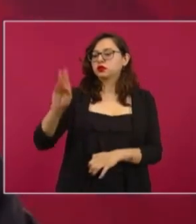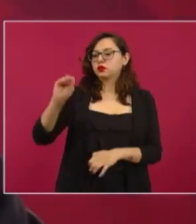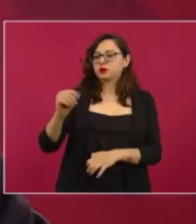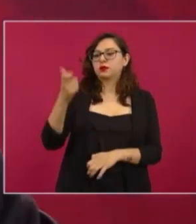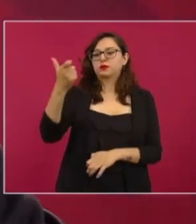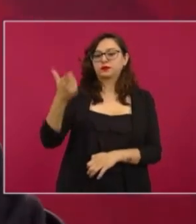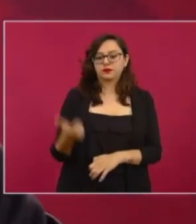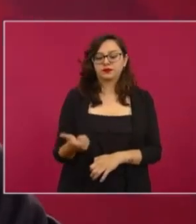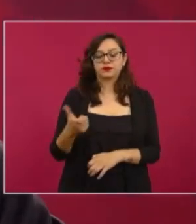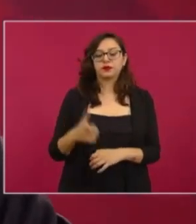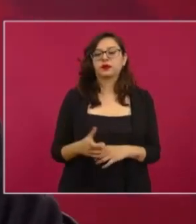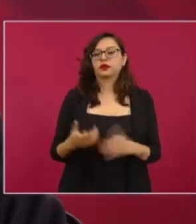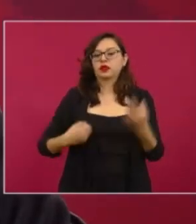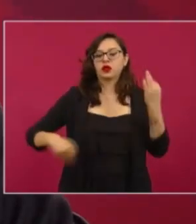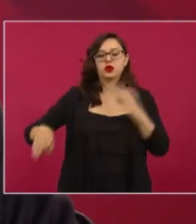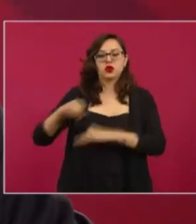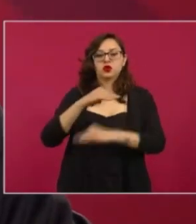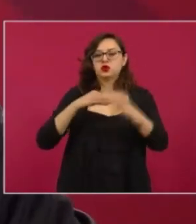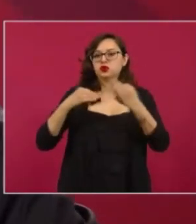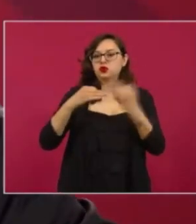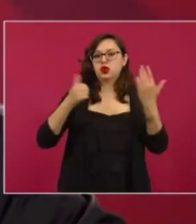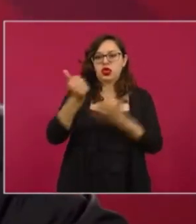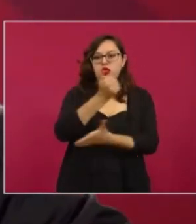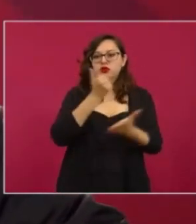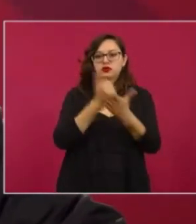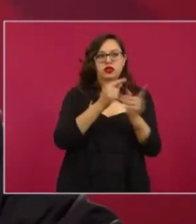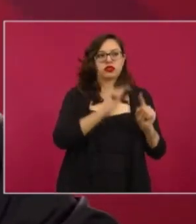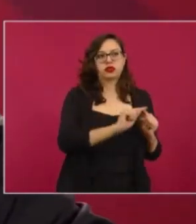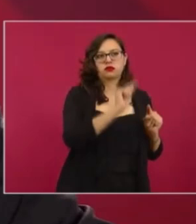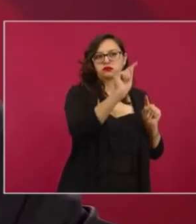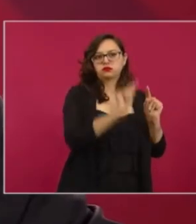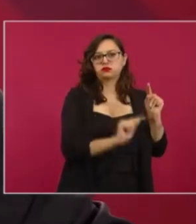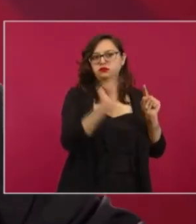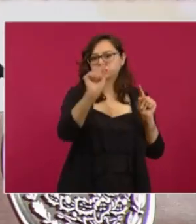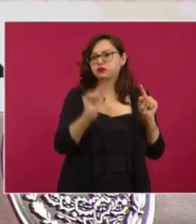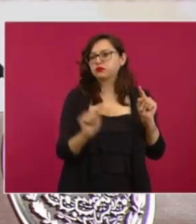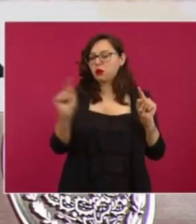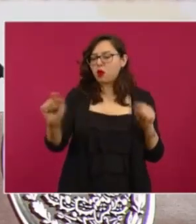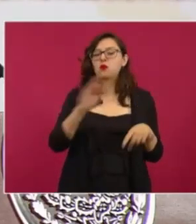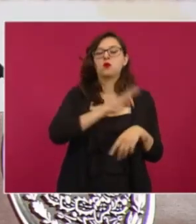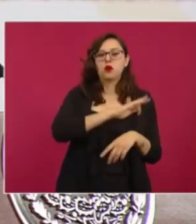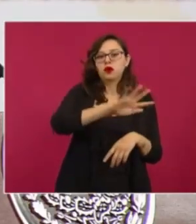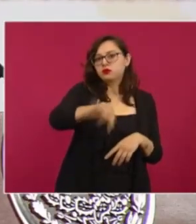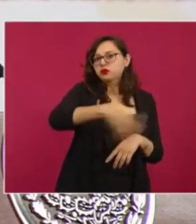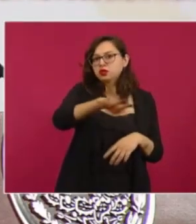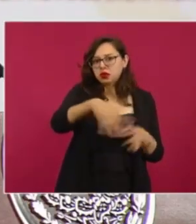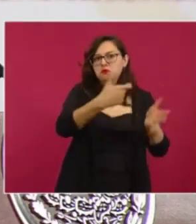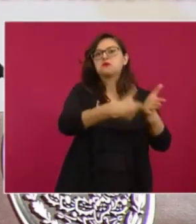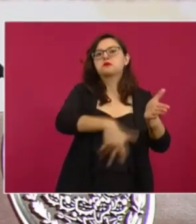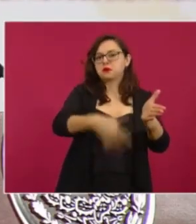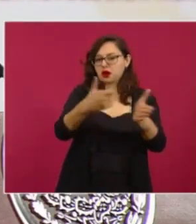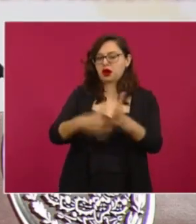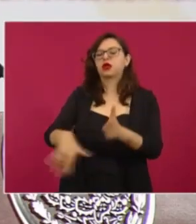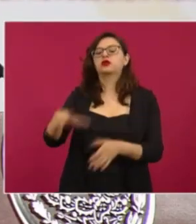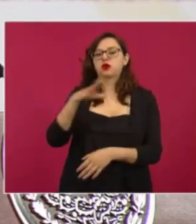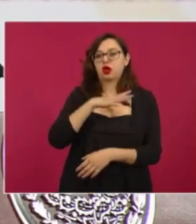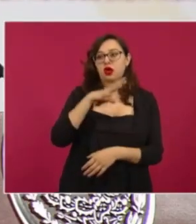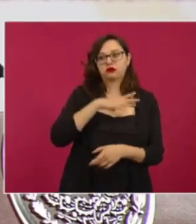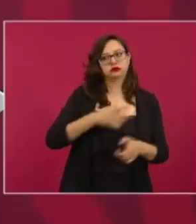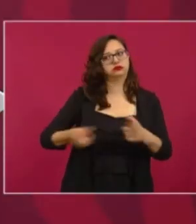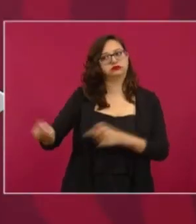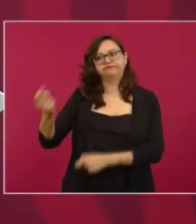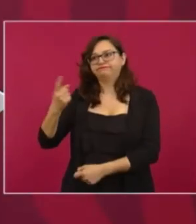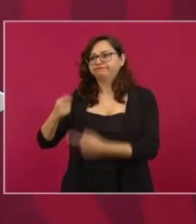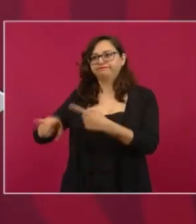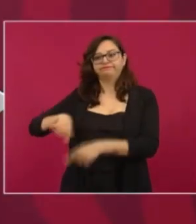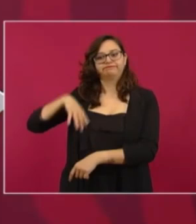879 pesos con 80 centavos. En todas las ciudades hay opciones donde este paquete sale más económico. Estos son solo ejemplos, y lamentablemente en